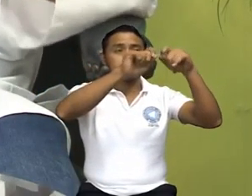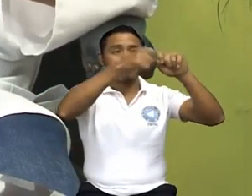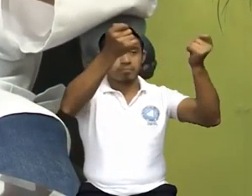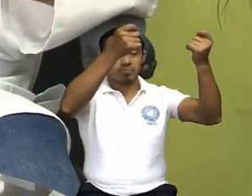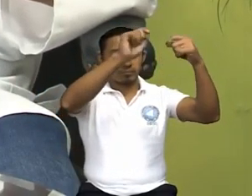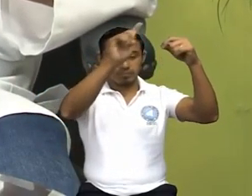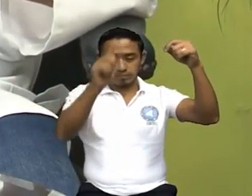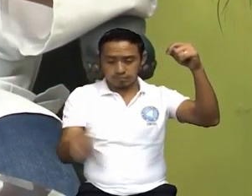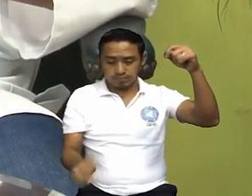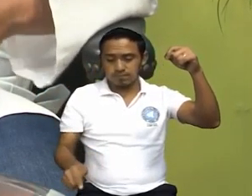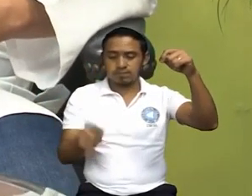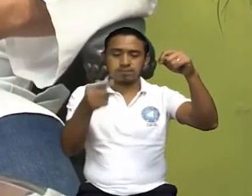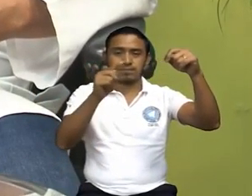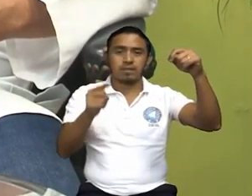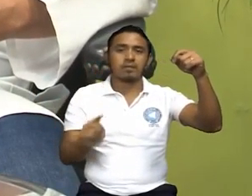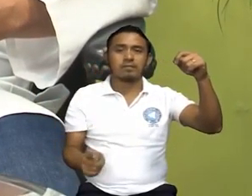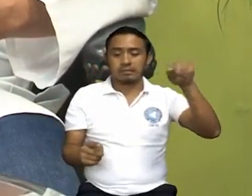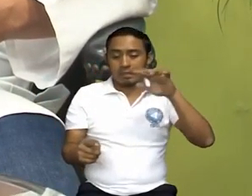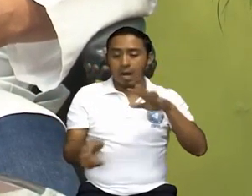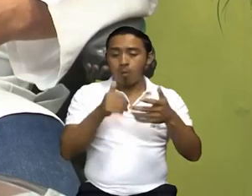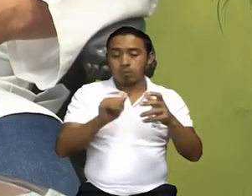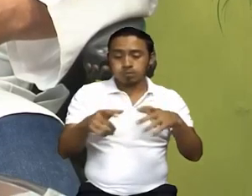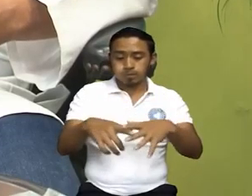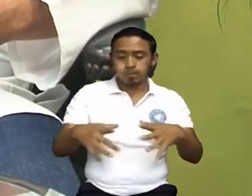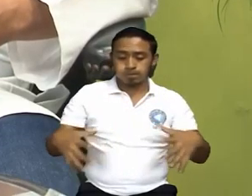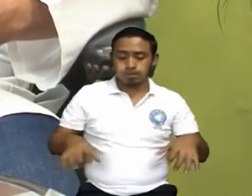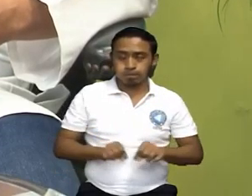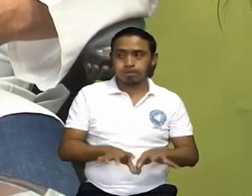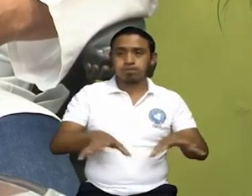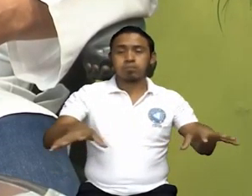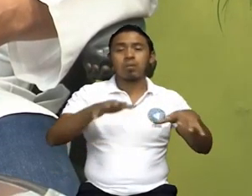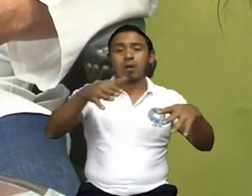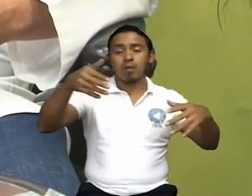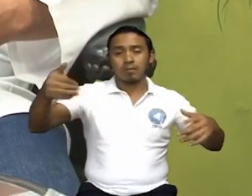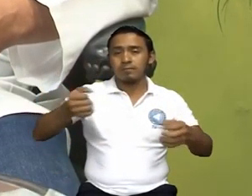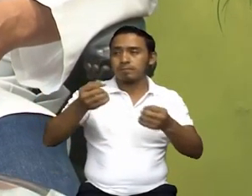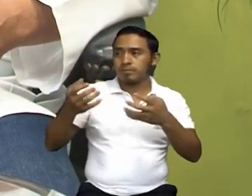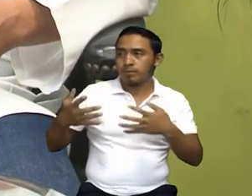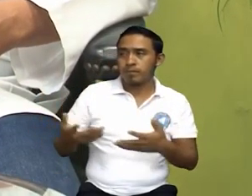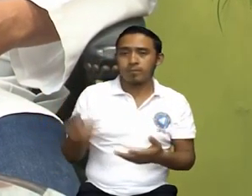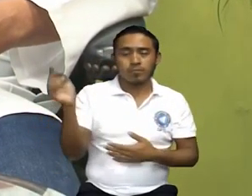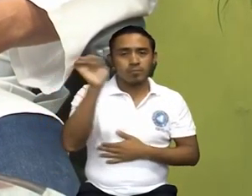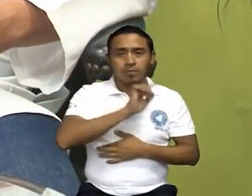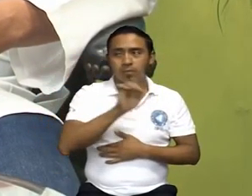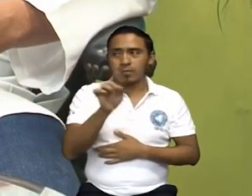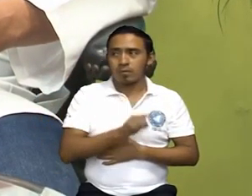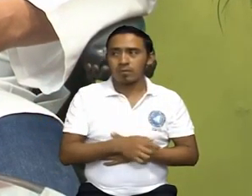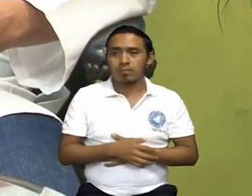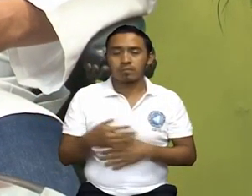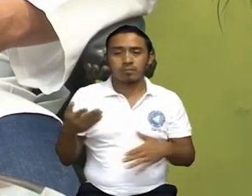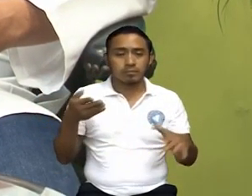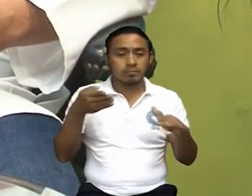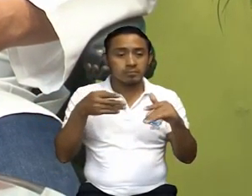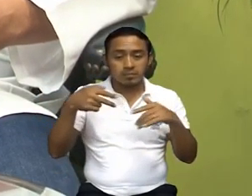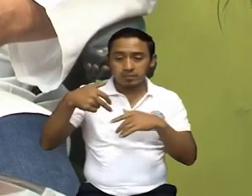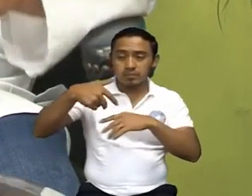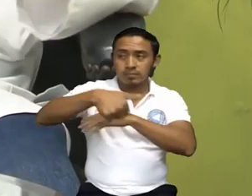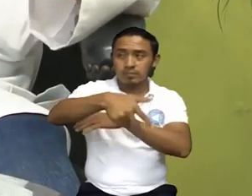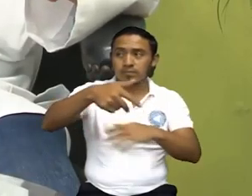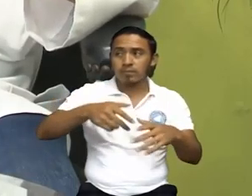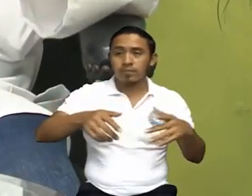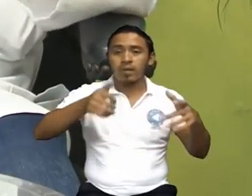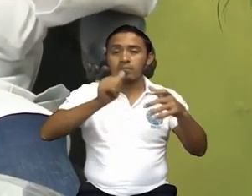caer energizado, cae en el agua, y por eso otra recomendación que nos dan las autoridades, no podemos pasarlo donde